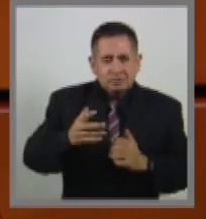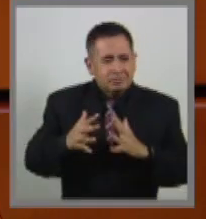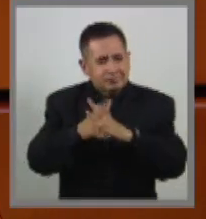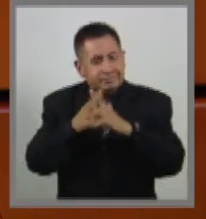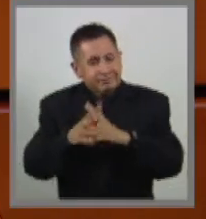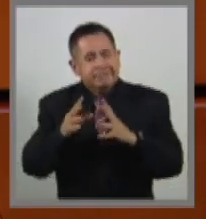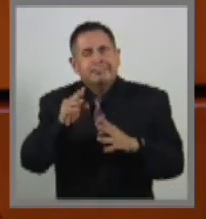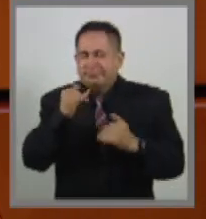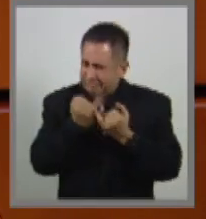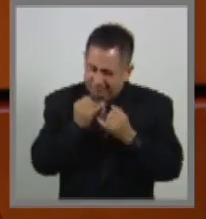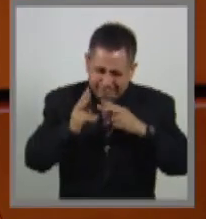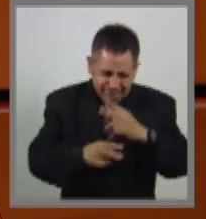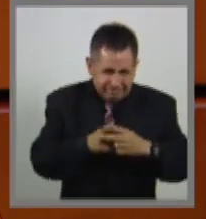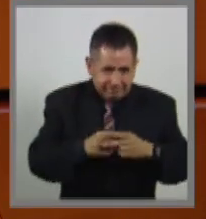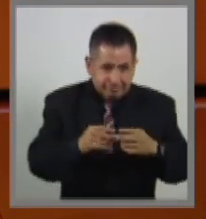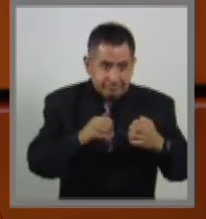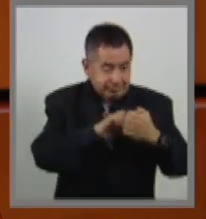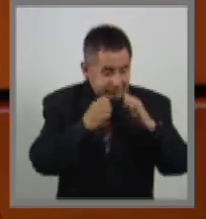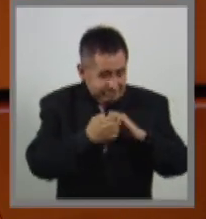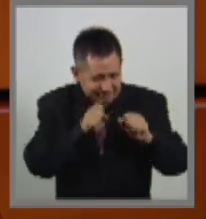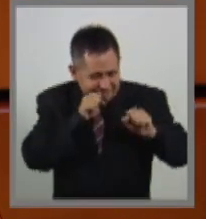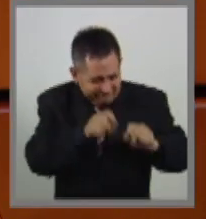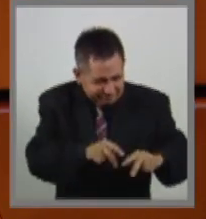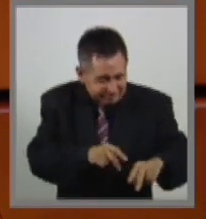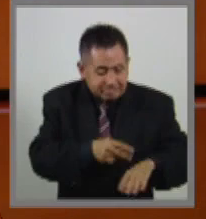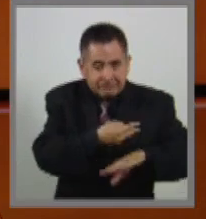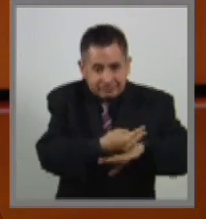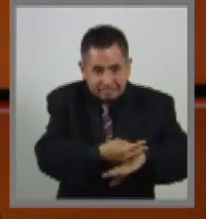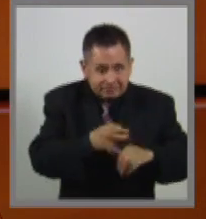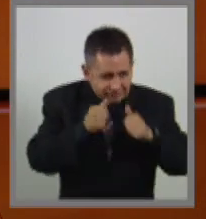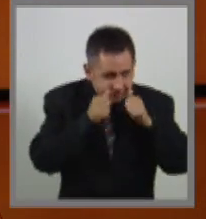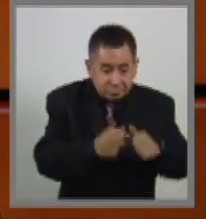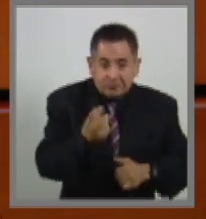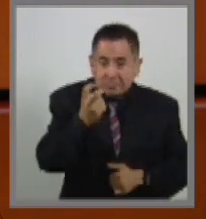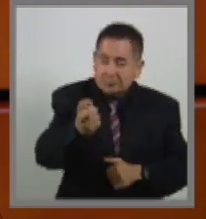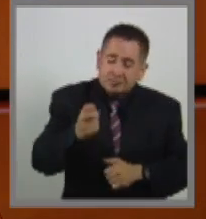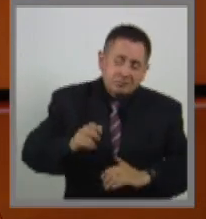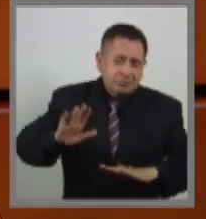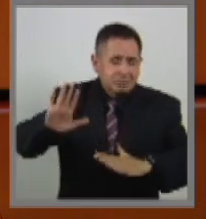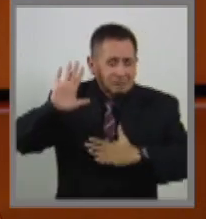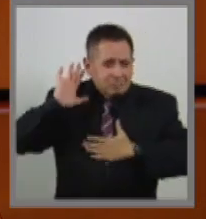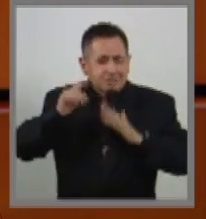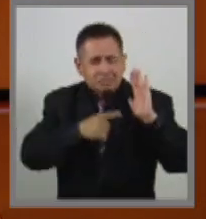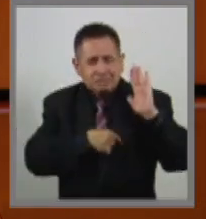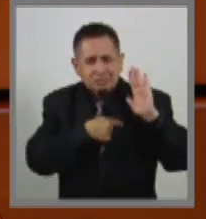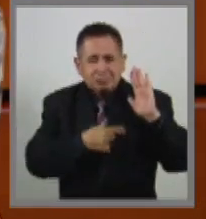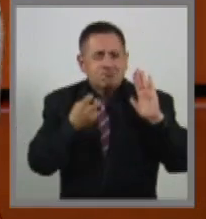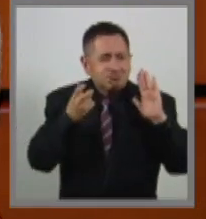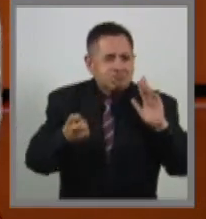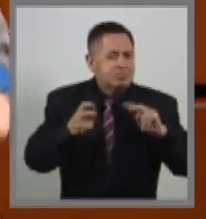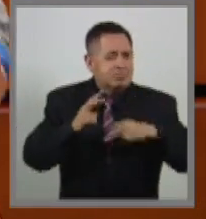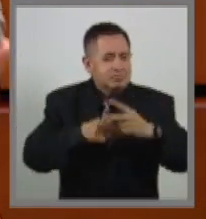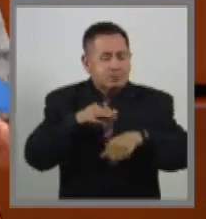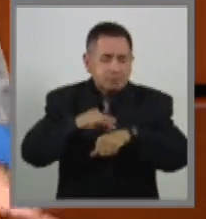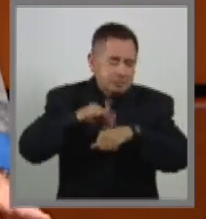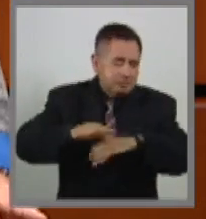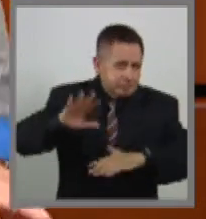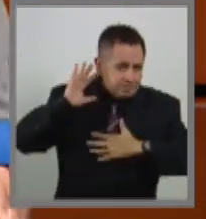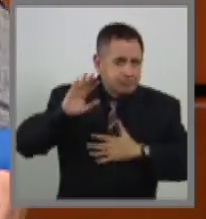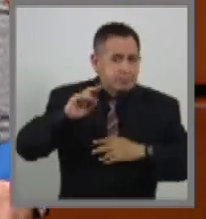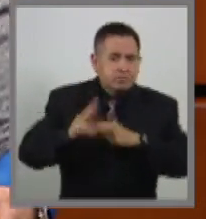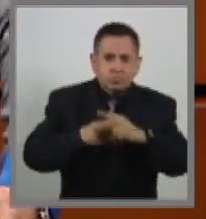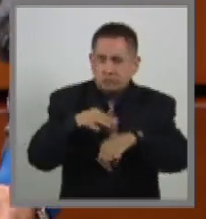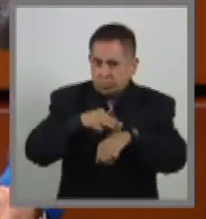hay que atender también al enemigo, porque ese es el juramento, esa es la formación médica. Aquí los